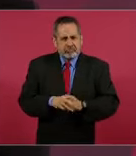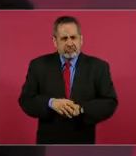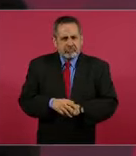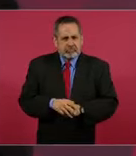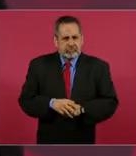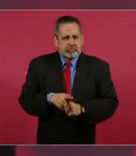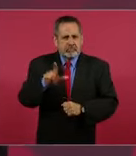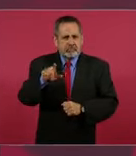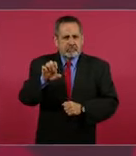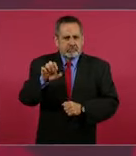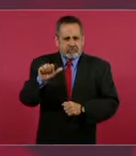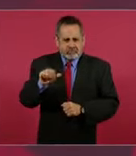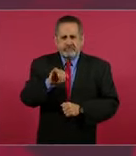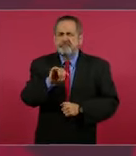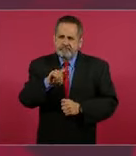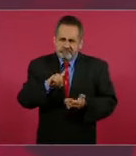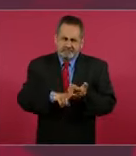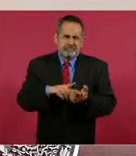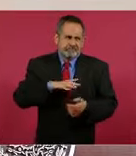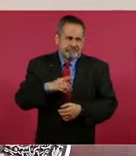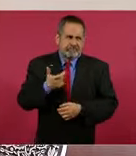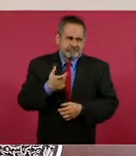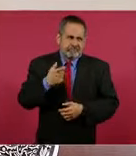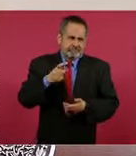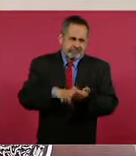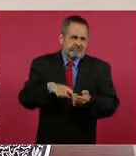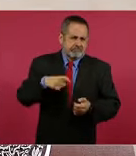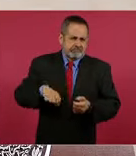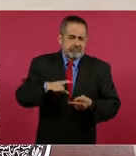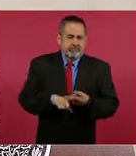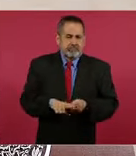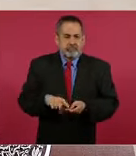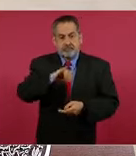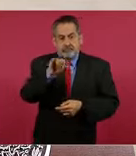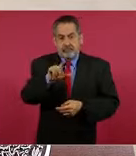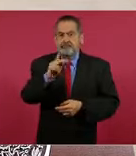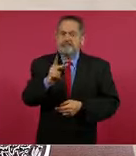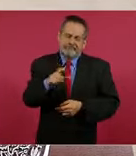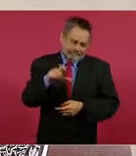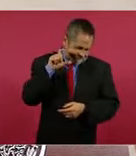Echeverría, sí, poco. López Portillo sí tenía.